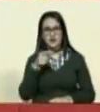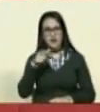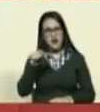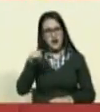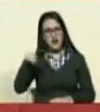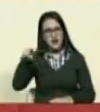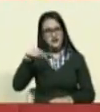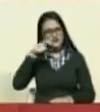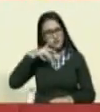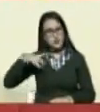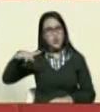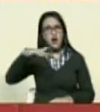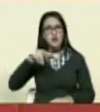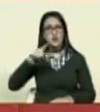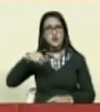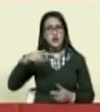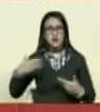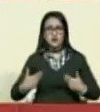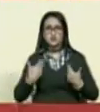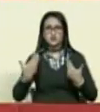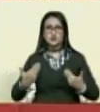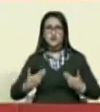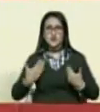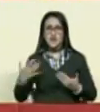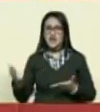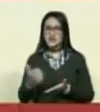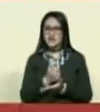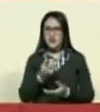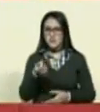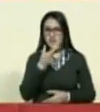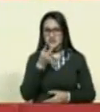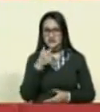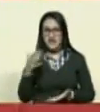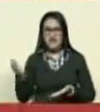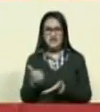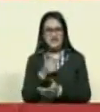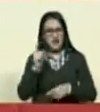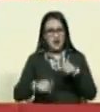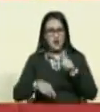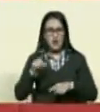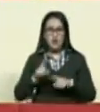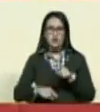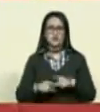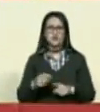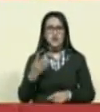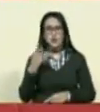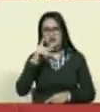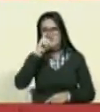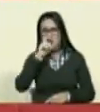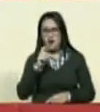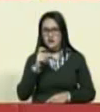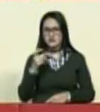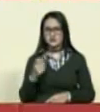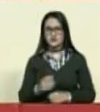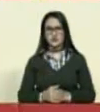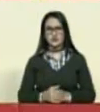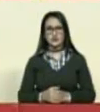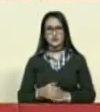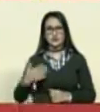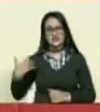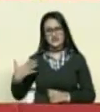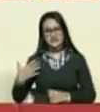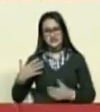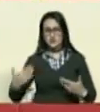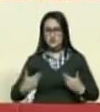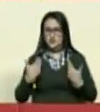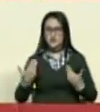que está allí, que lo han hecho sufrir, que le han quitado las medicinas, que le han quitado esto, que le han quitado aquello, cuatro años, haciendo sufrir un